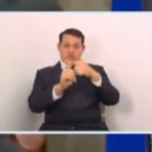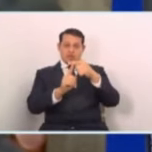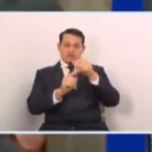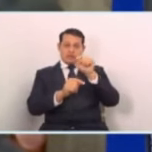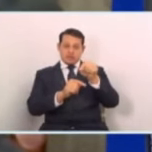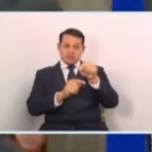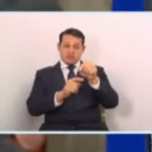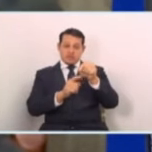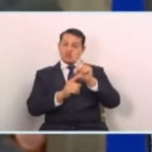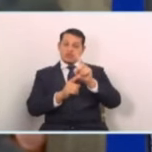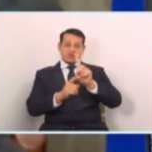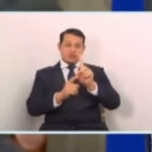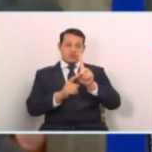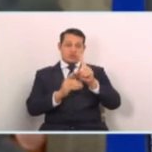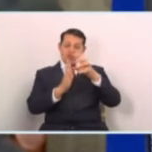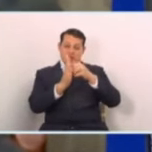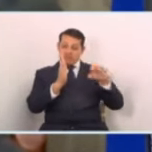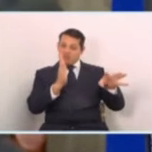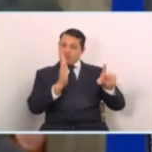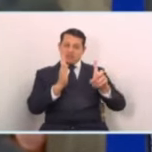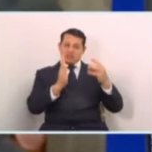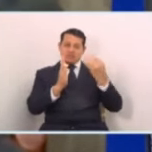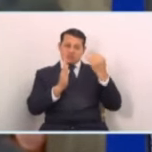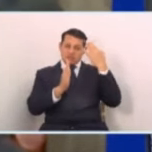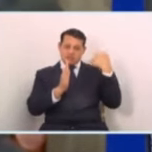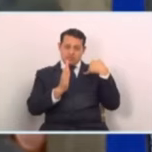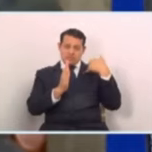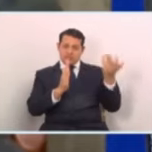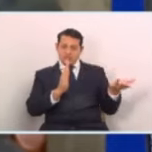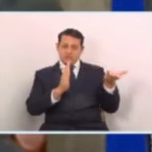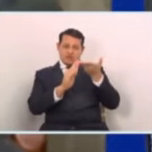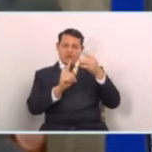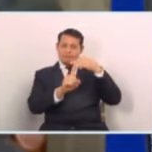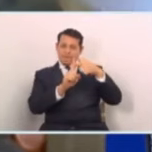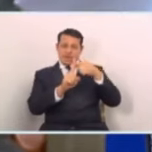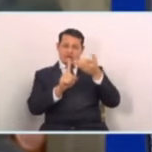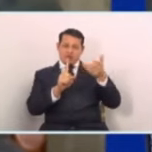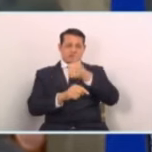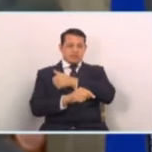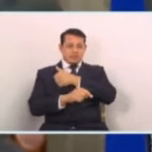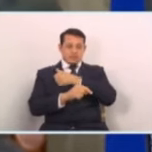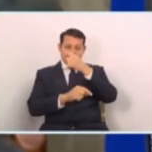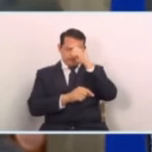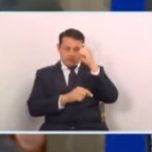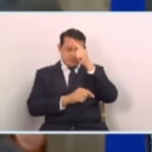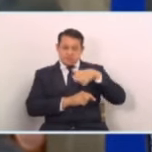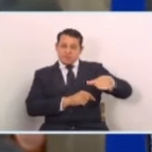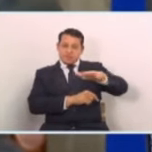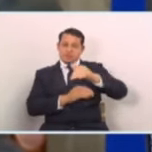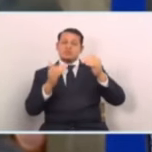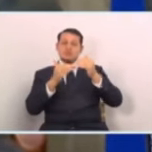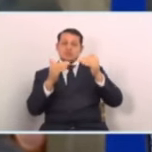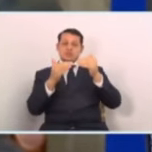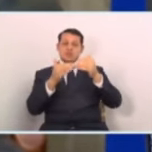Esa es la consulta. Y no eso siempre ha sido lo que han demandado las mujeres, no solamente que se encuentran en el territorio, sino